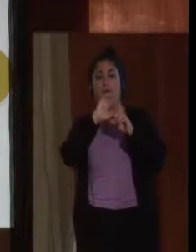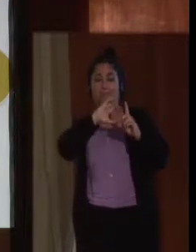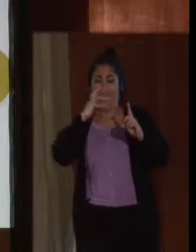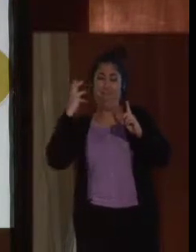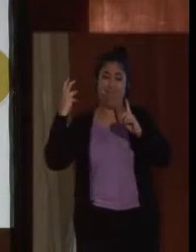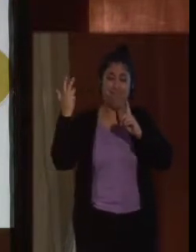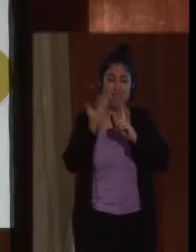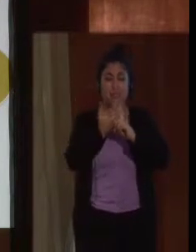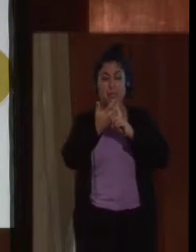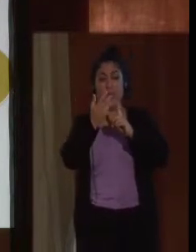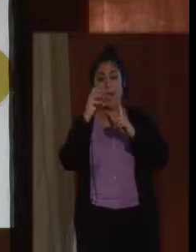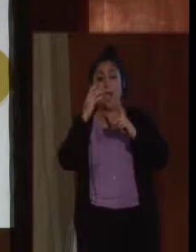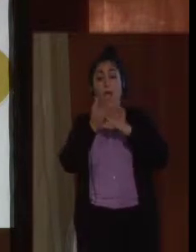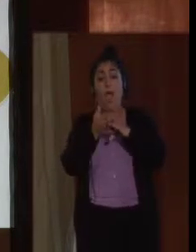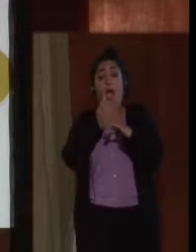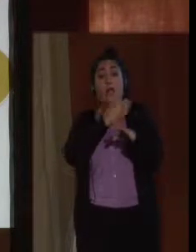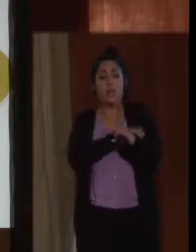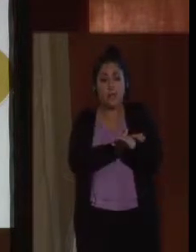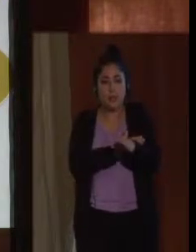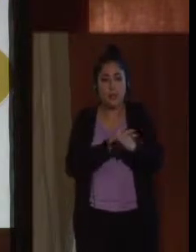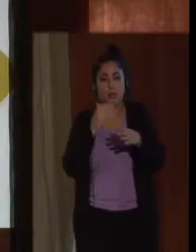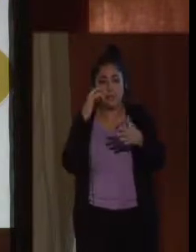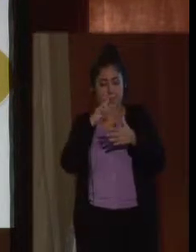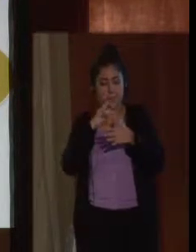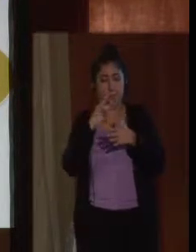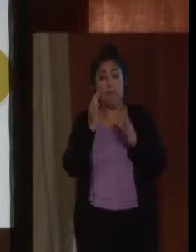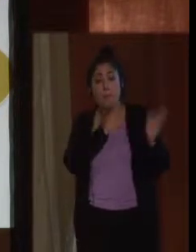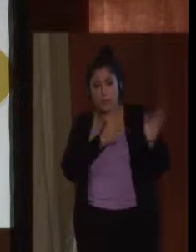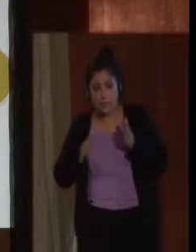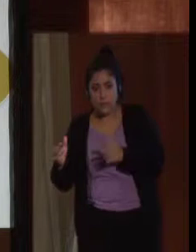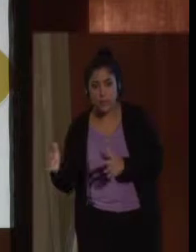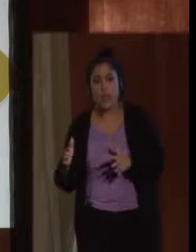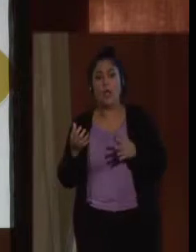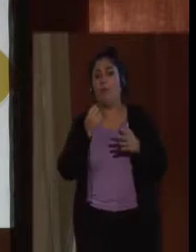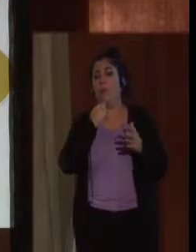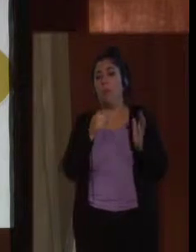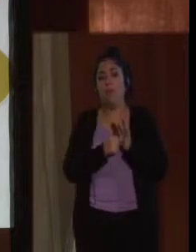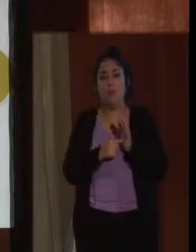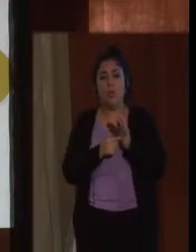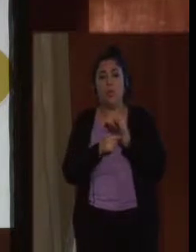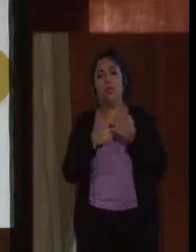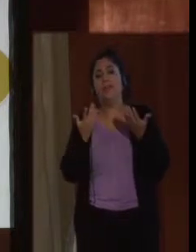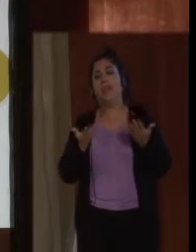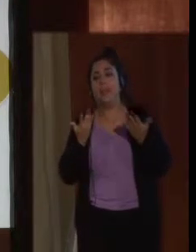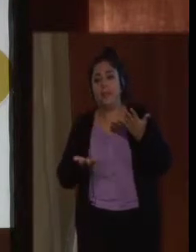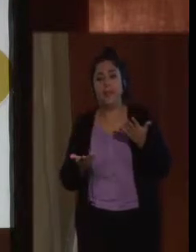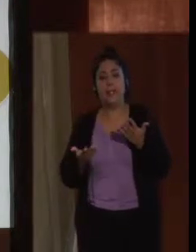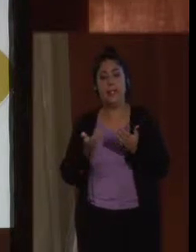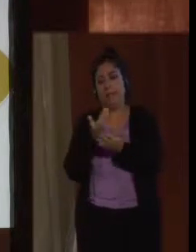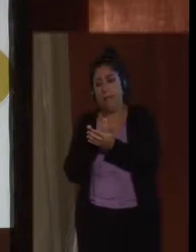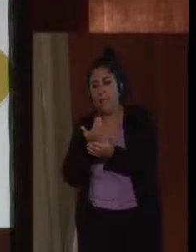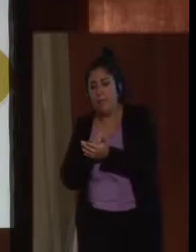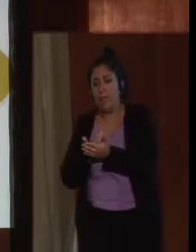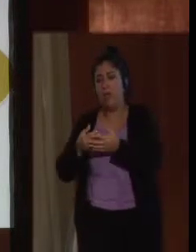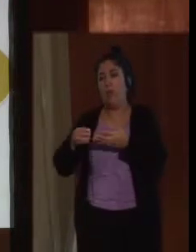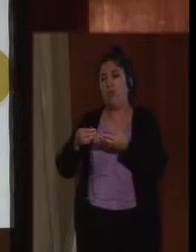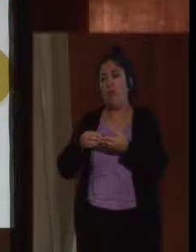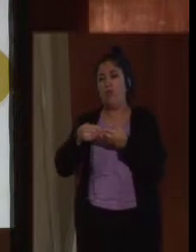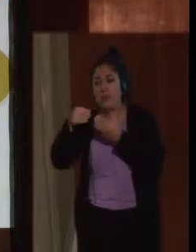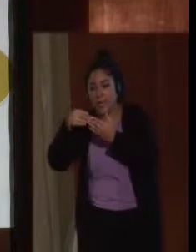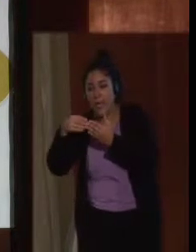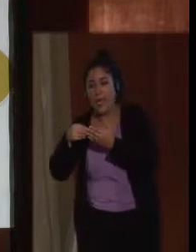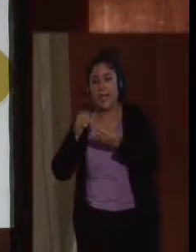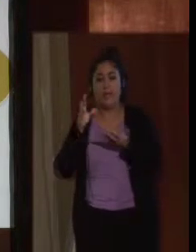usuarios por no disponer del servicio, incremento de costos, disminución de beneficios que pueden afectar la rentabilidad social